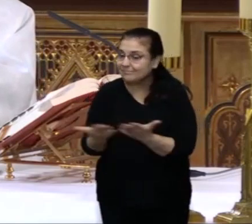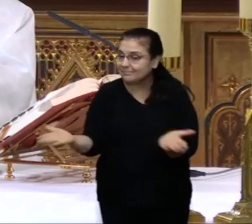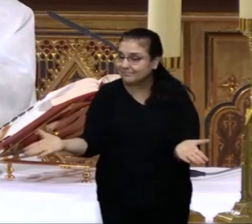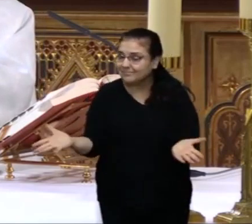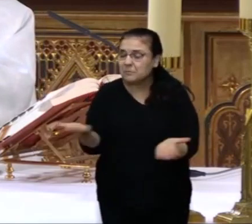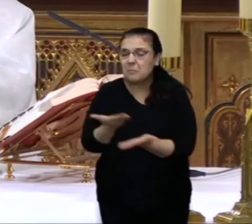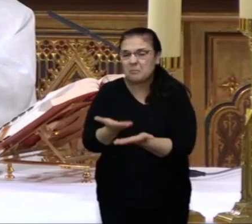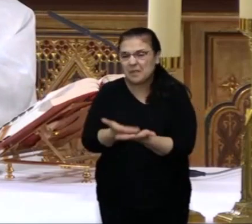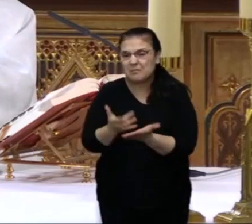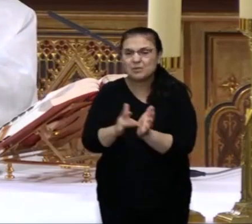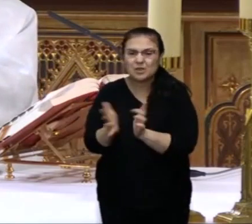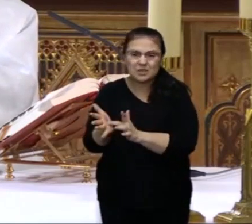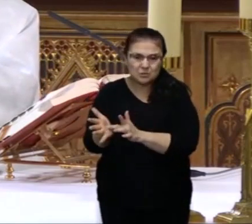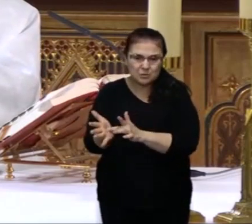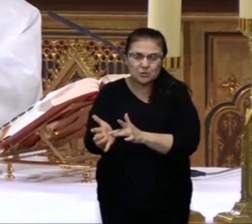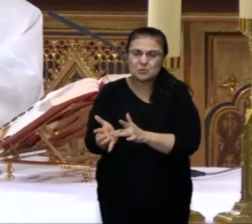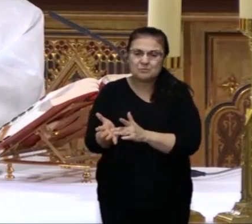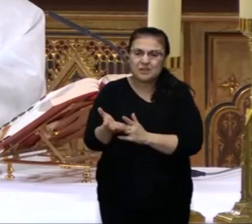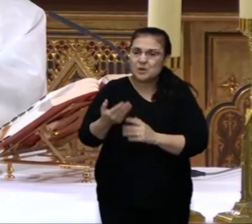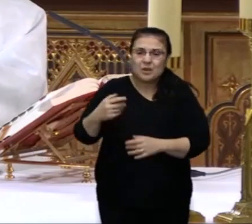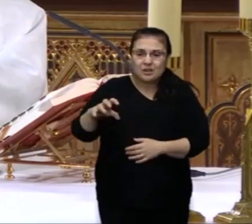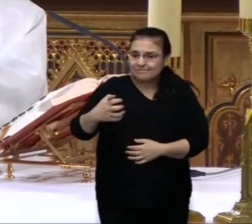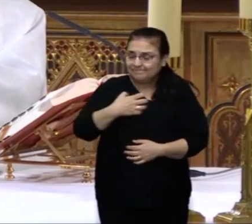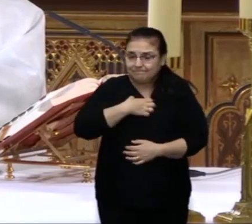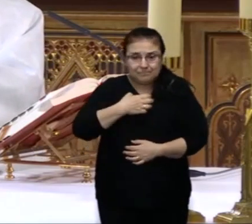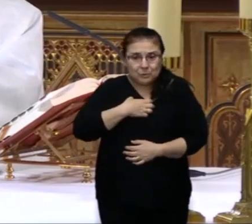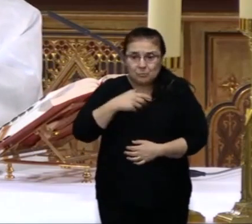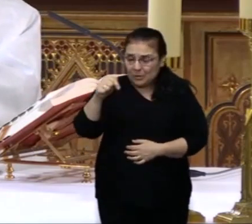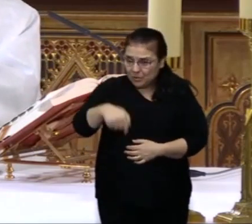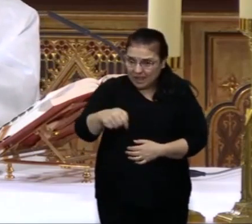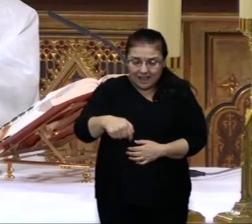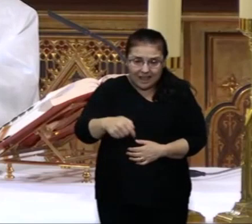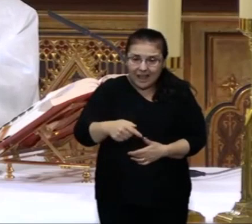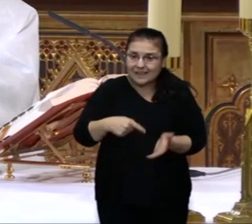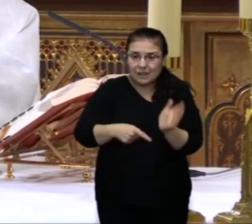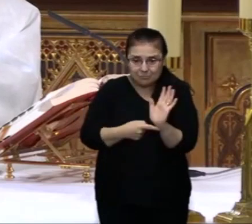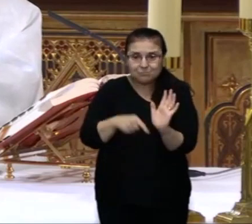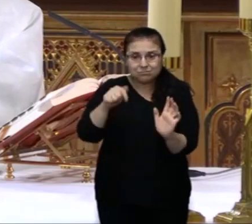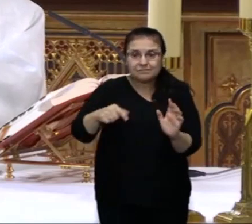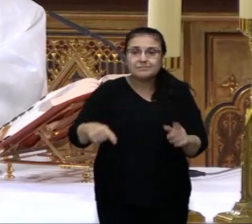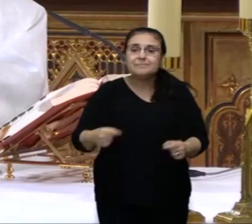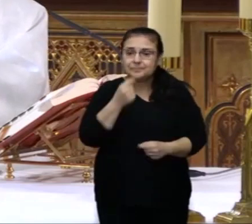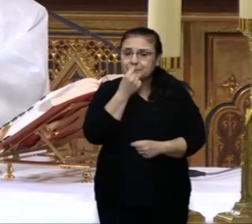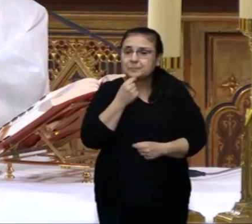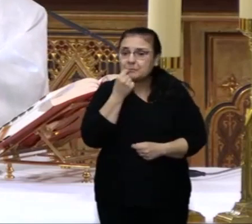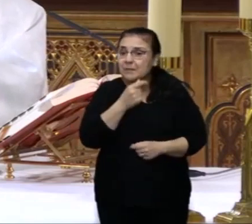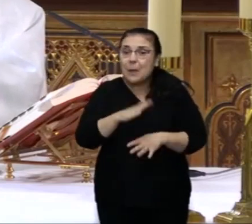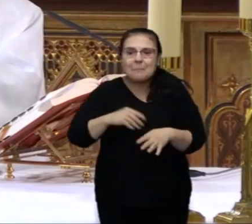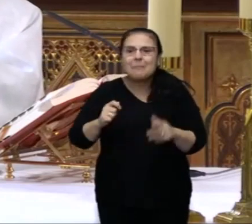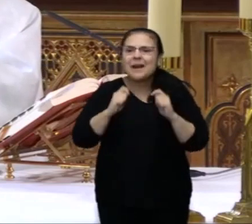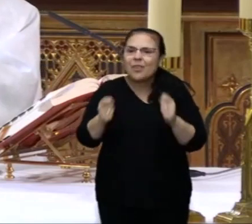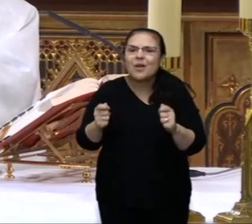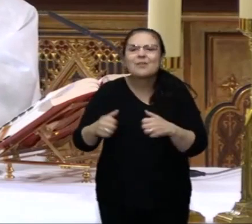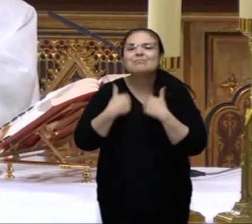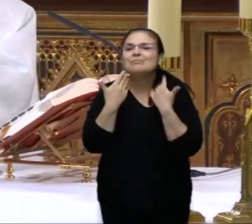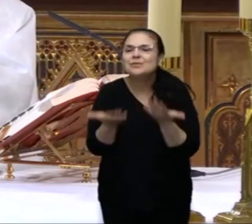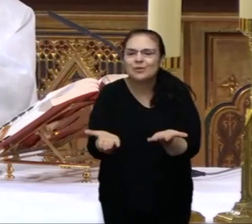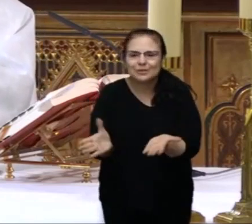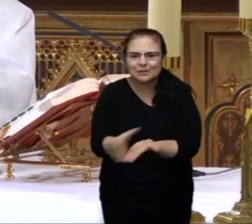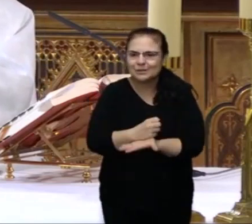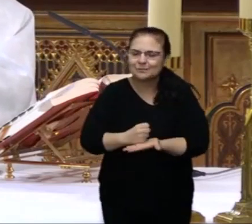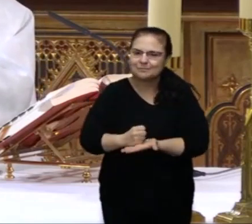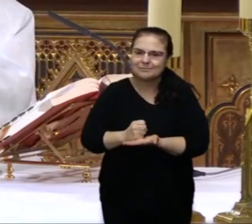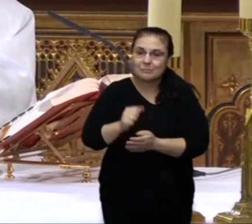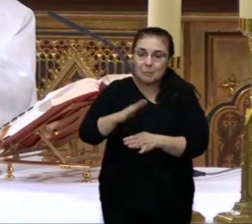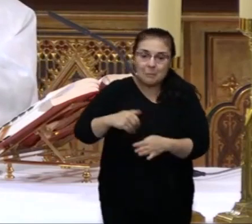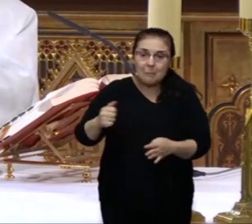por todos aquellos que no pueden llegar a estar presencialmente en la Eucaristía, para que les des todos los dones y